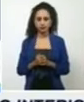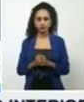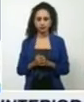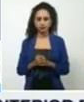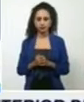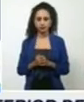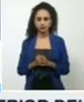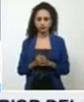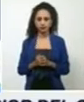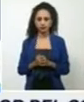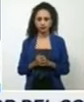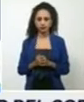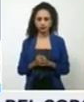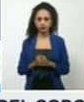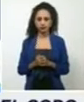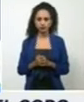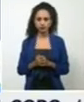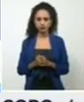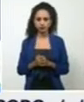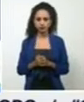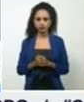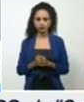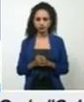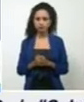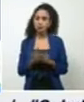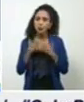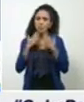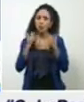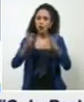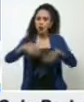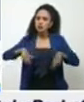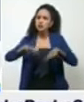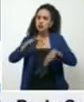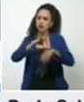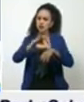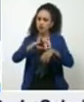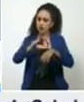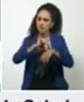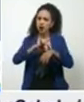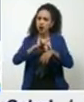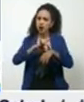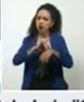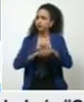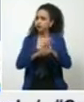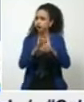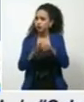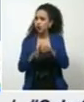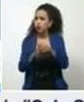Se mejora el cuadro clínico de una paciente grave que